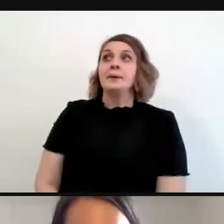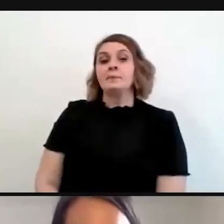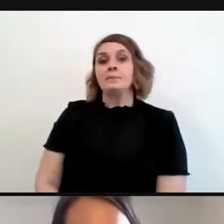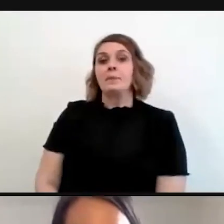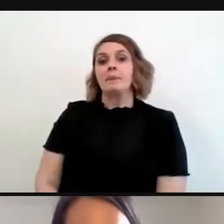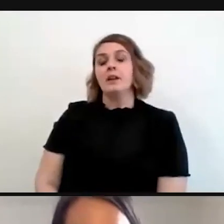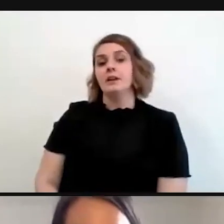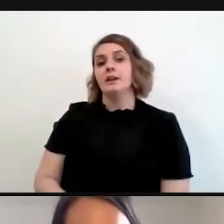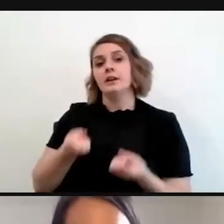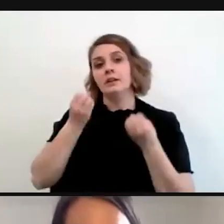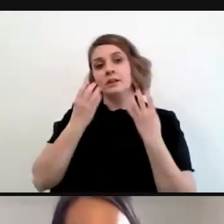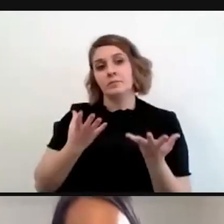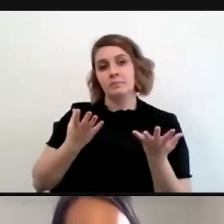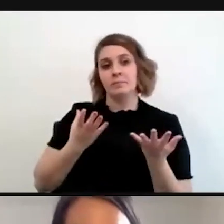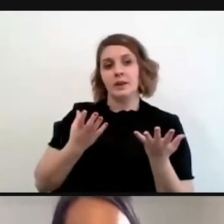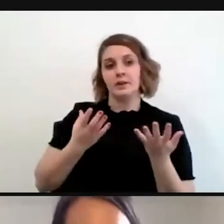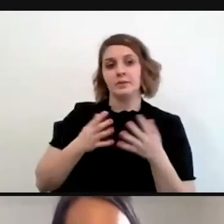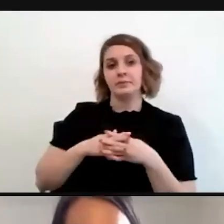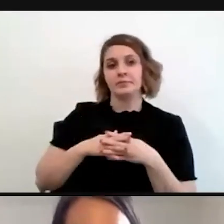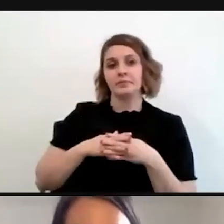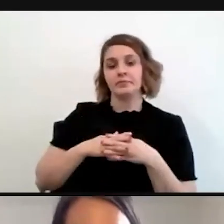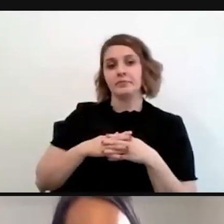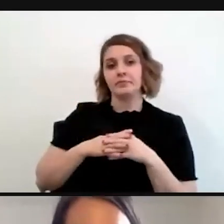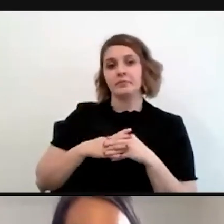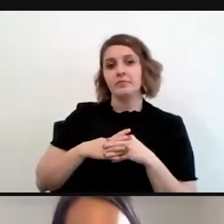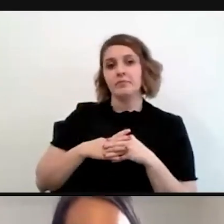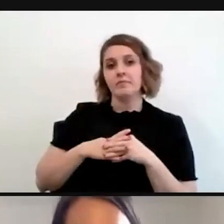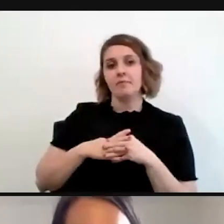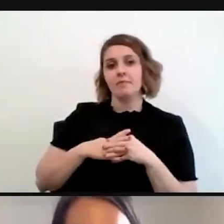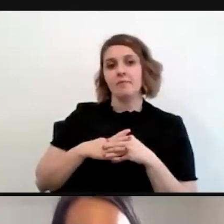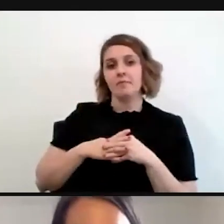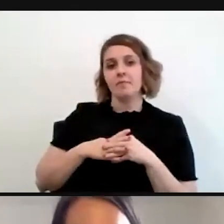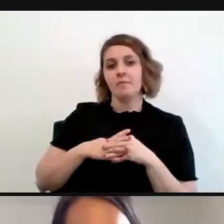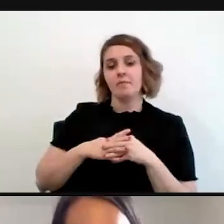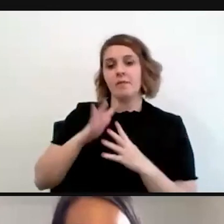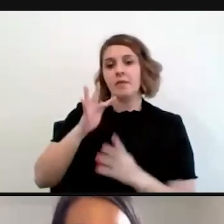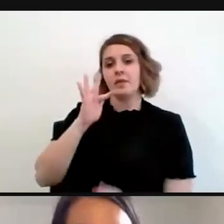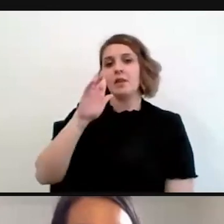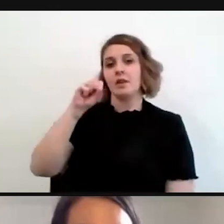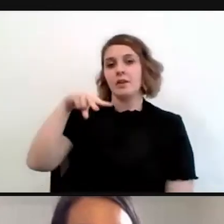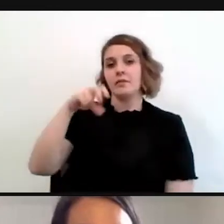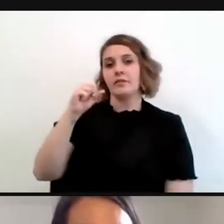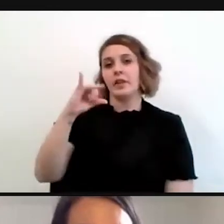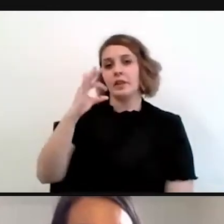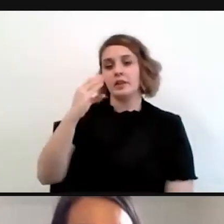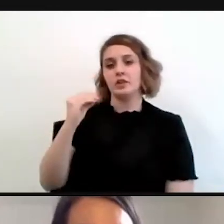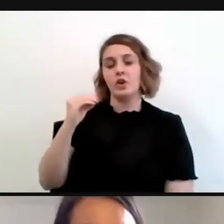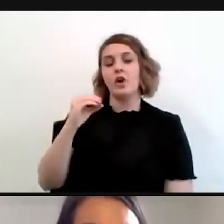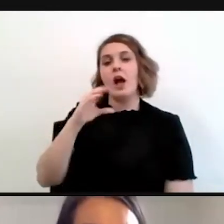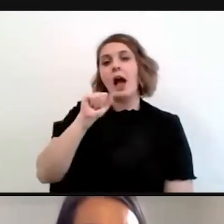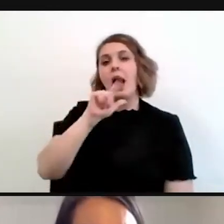Bueno, desde el chat nos hacían la siguiente pregunta. Francisco Hugo Álvarez nos preguntaba ¿hasta qué